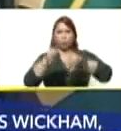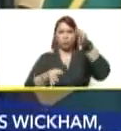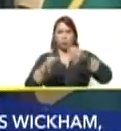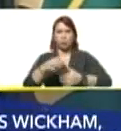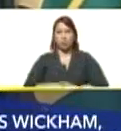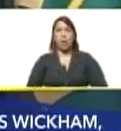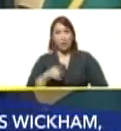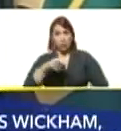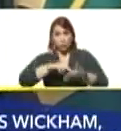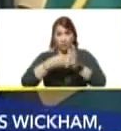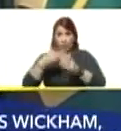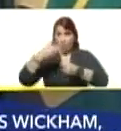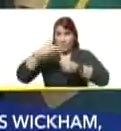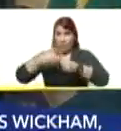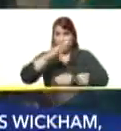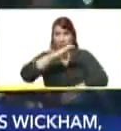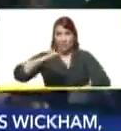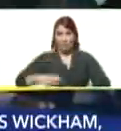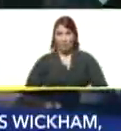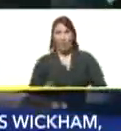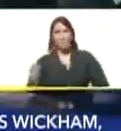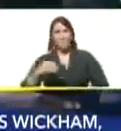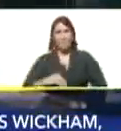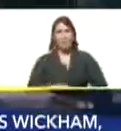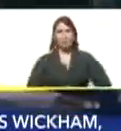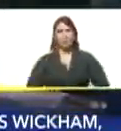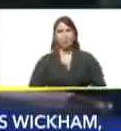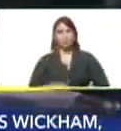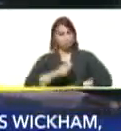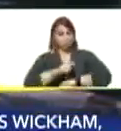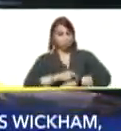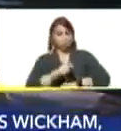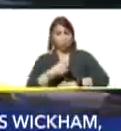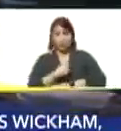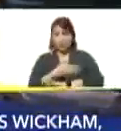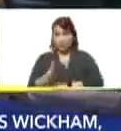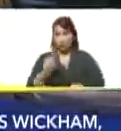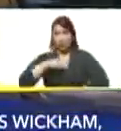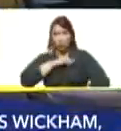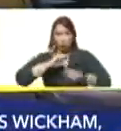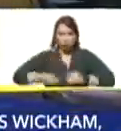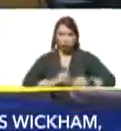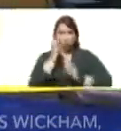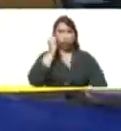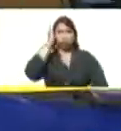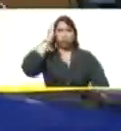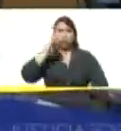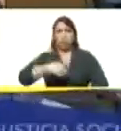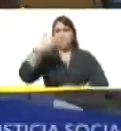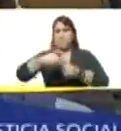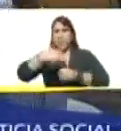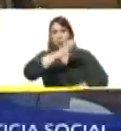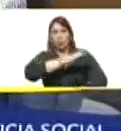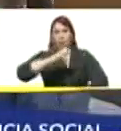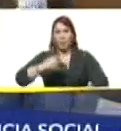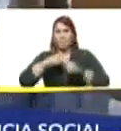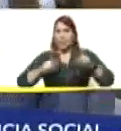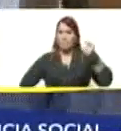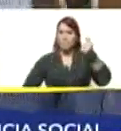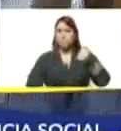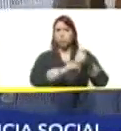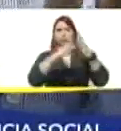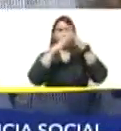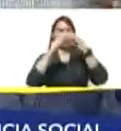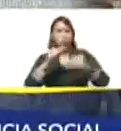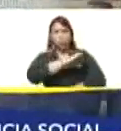Eso fue Petrocaribe. Y más temprano que tarde recuperaremos la capacidad de Petrocaribe para apoyar a